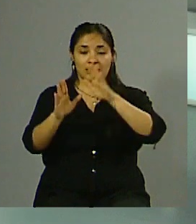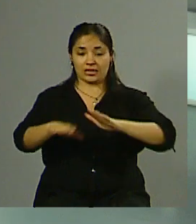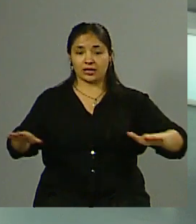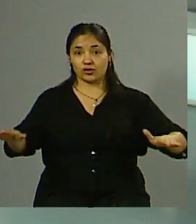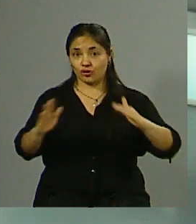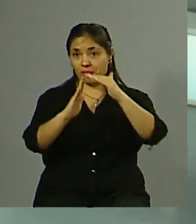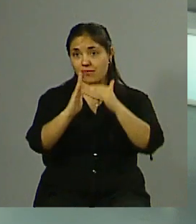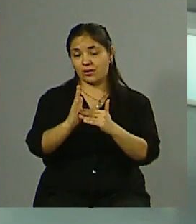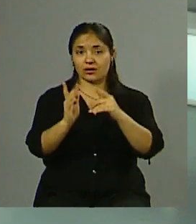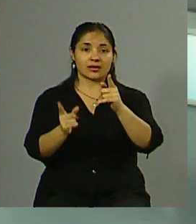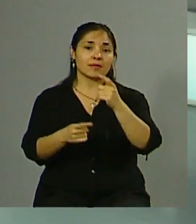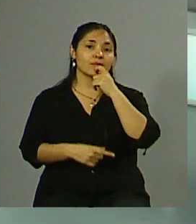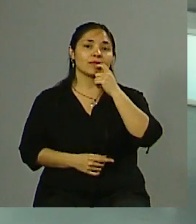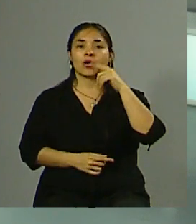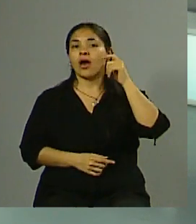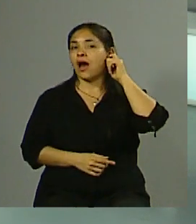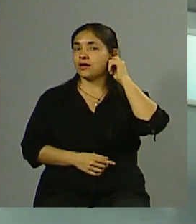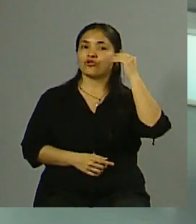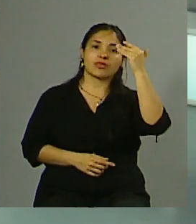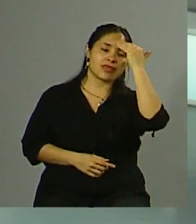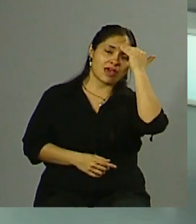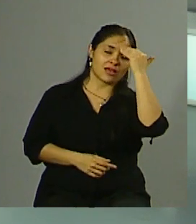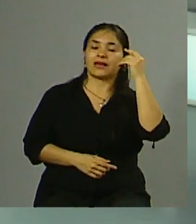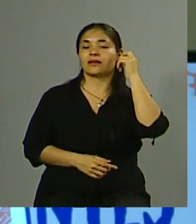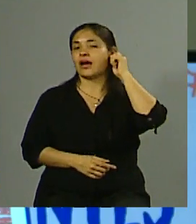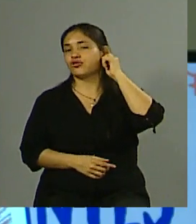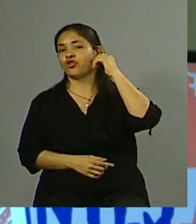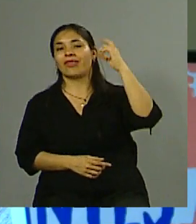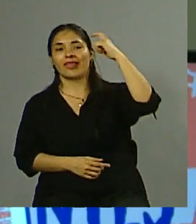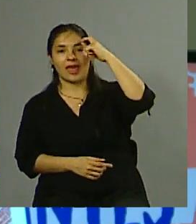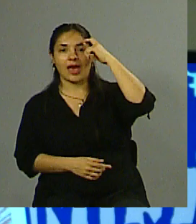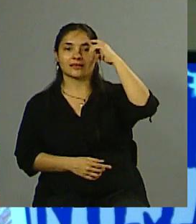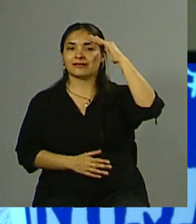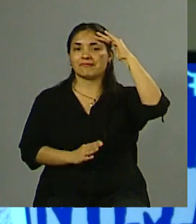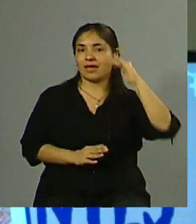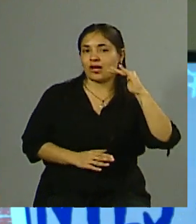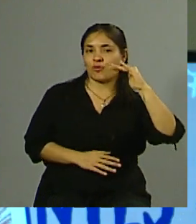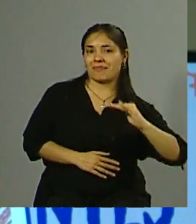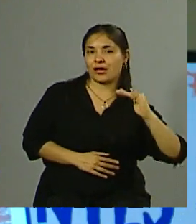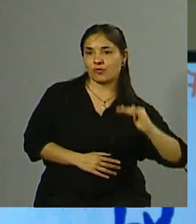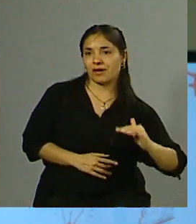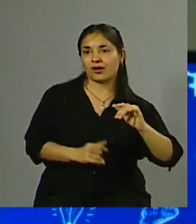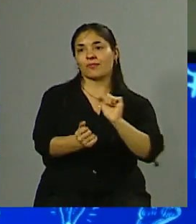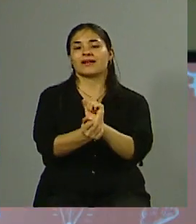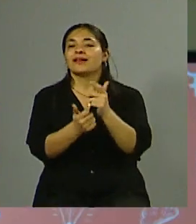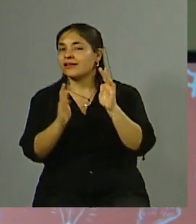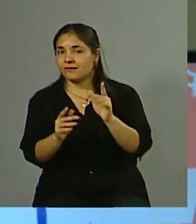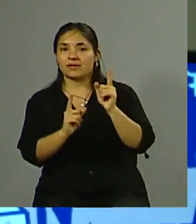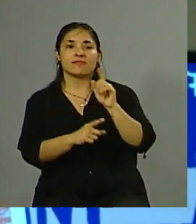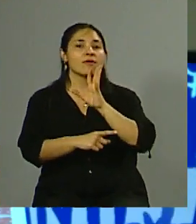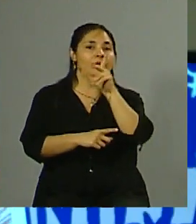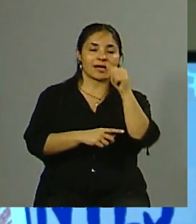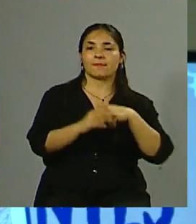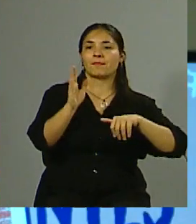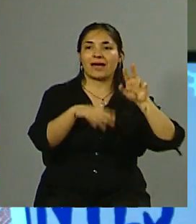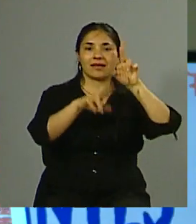hizo referencia a los 10 años, a los 12 años. Sí, bueno, hay de todo. Sí, si seguimos así, bueno, Bregman buscó un poquito más